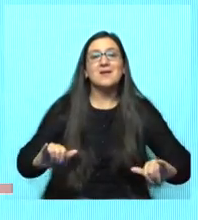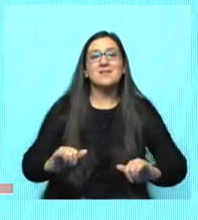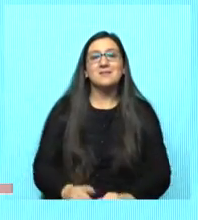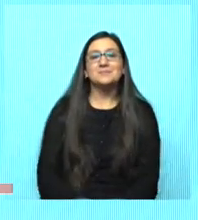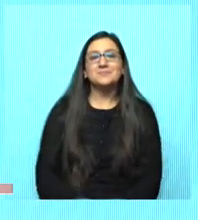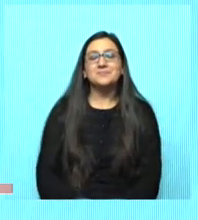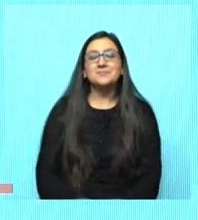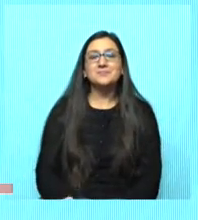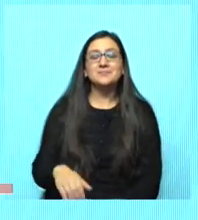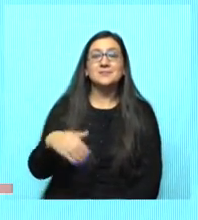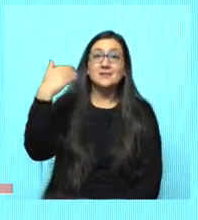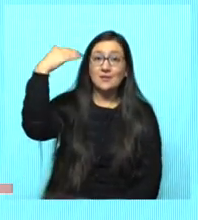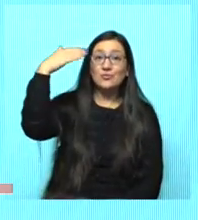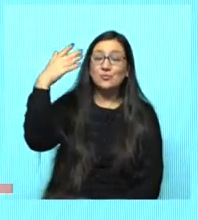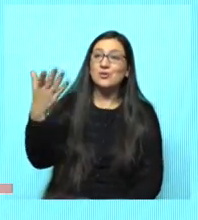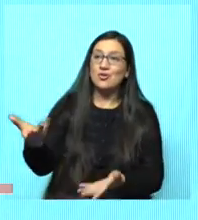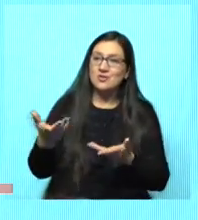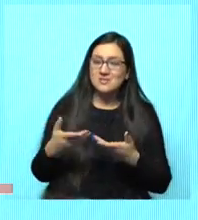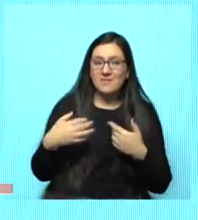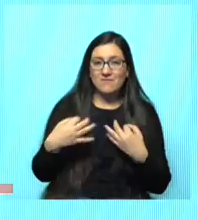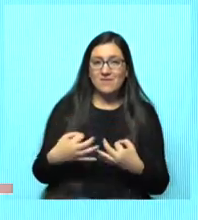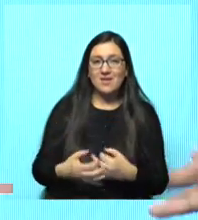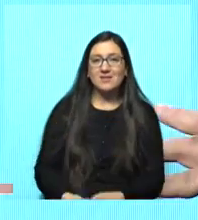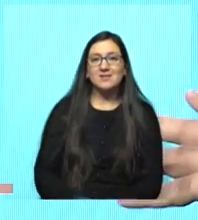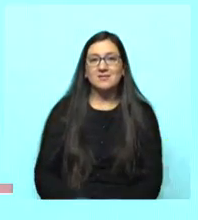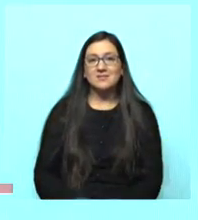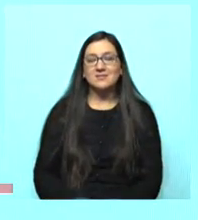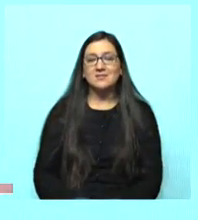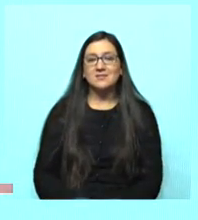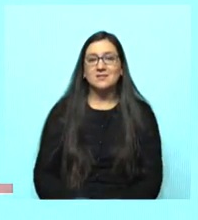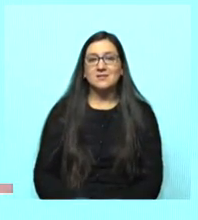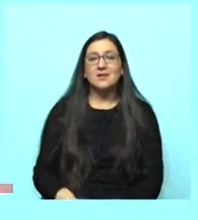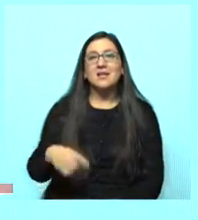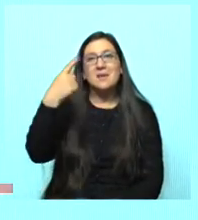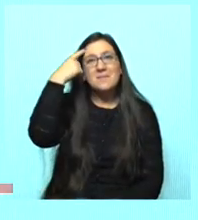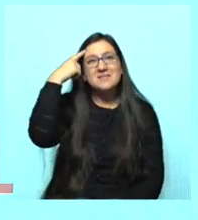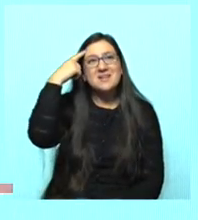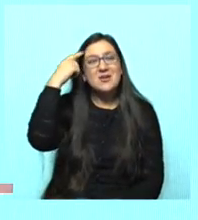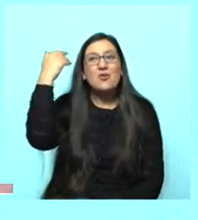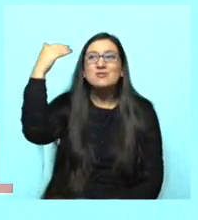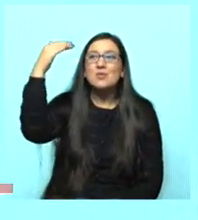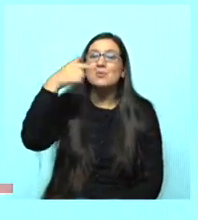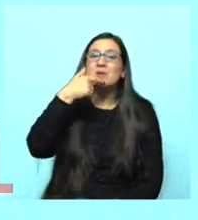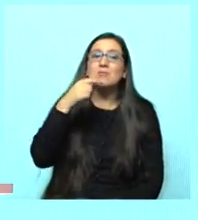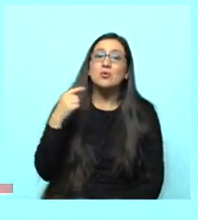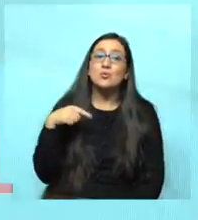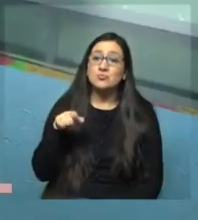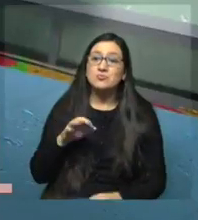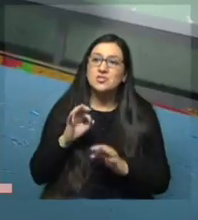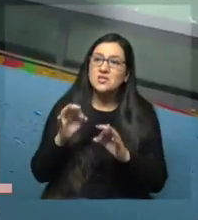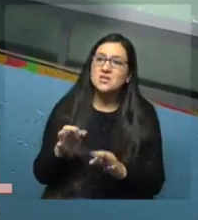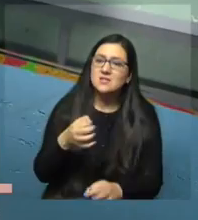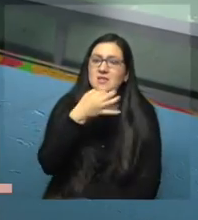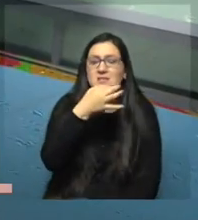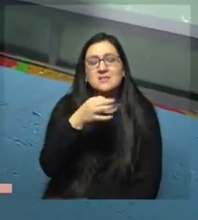bien recibido, porque son ellos mismos los que generan este mensaje. Así ¿Y, que, bueno. ¿Y cuál es la reacción de los adultos cuando por ahí les venís vos y los encarás? Che,